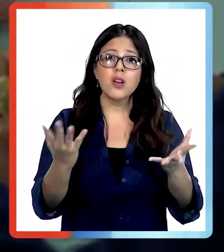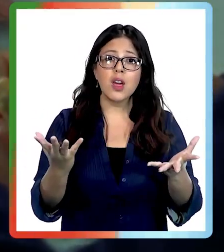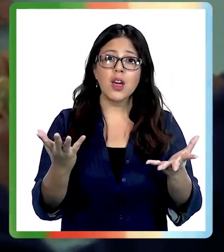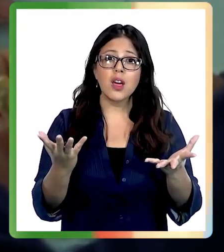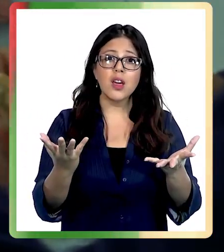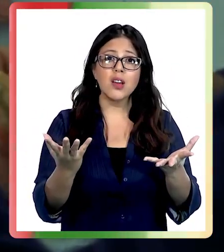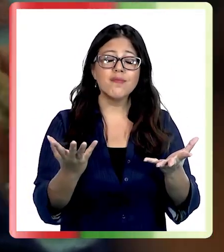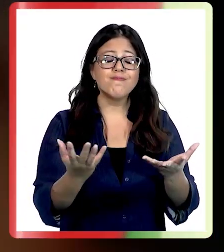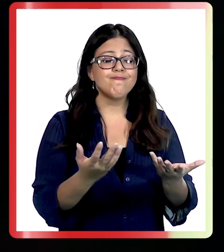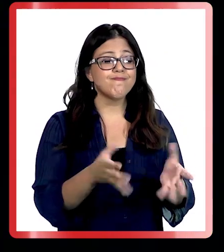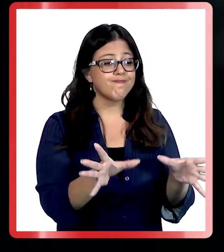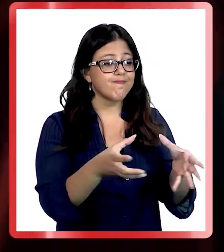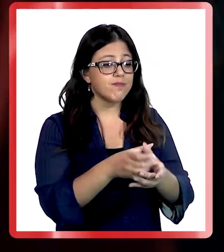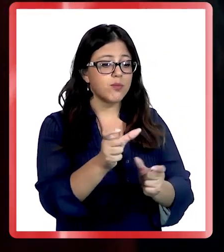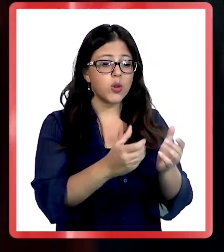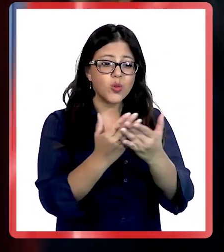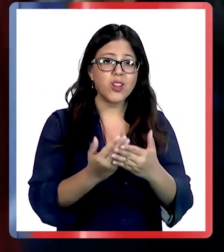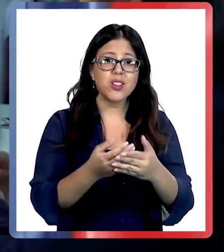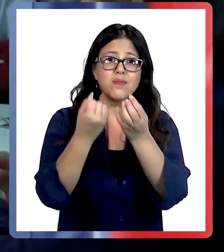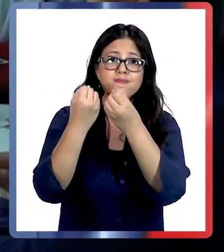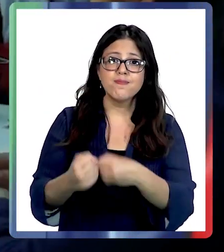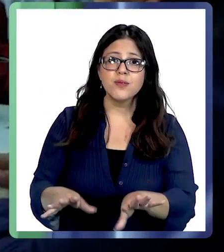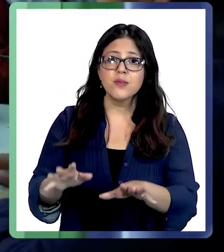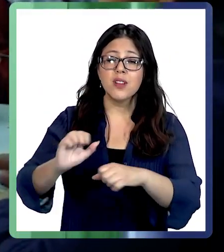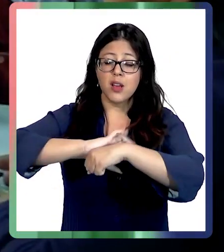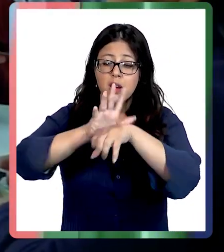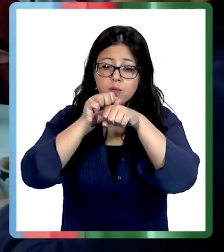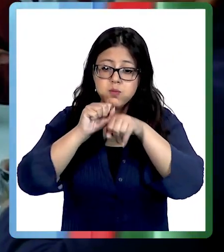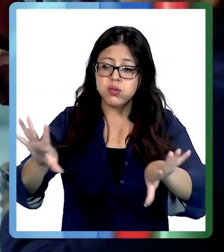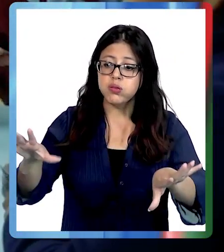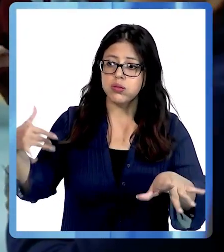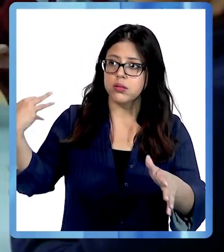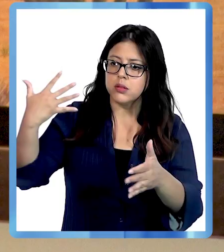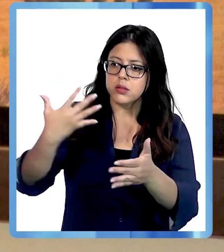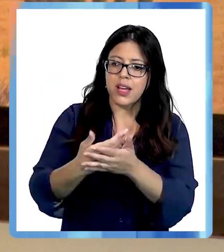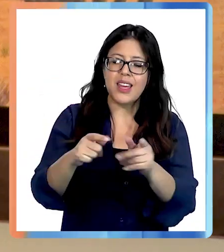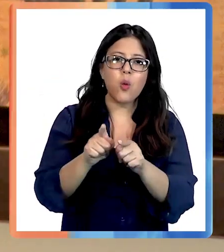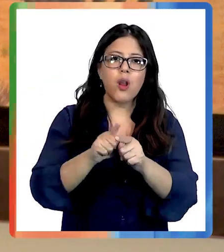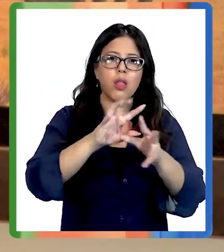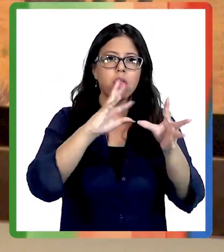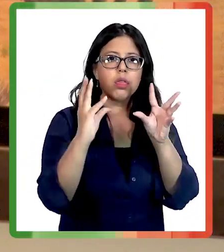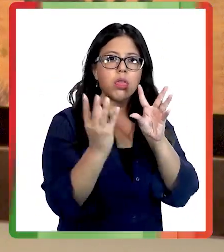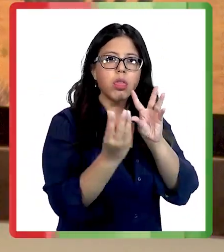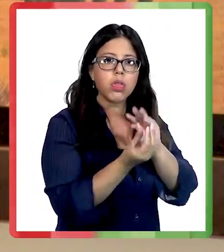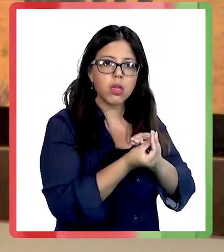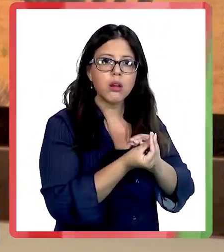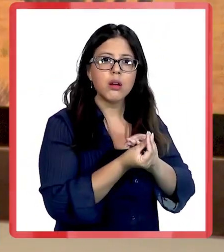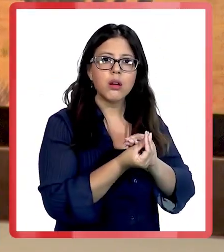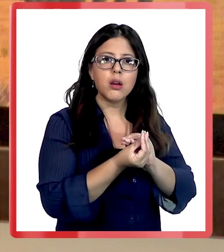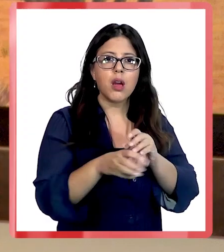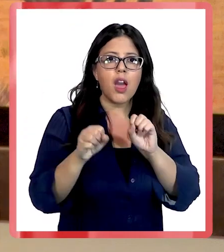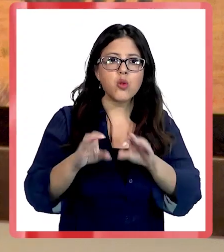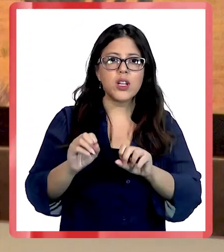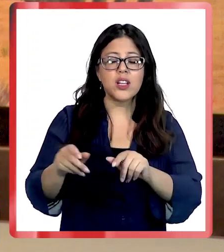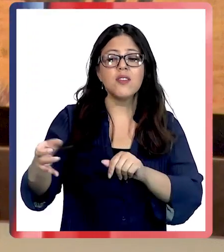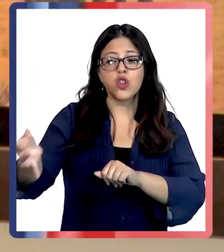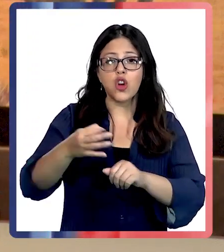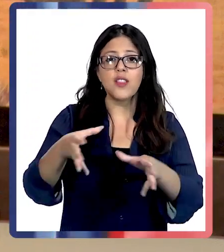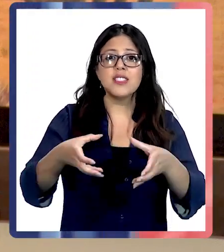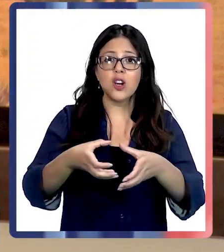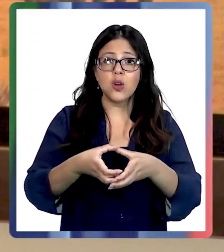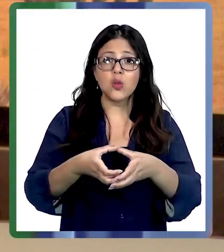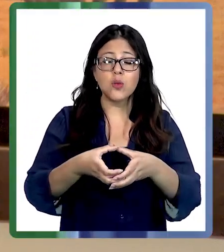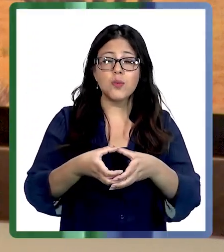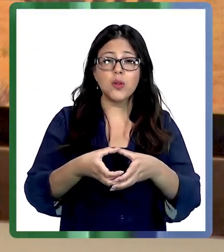catástrofe negativa según la organización de Naciones Unidas sabemos que los que abandonaron la escuela pues se concentran